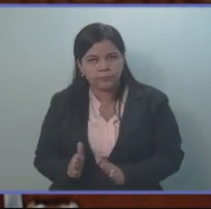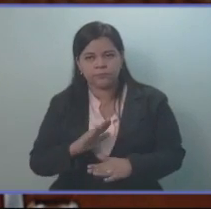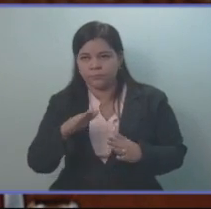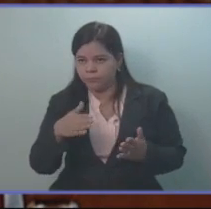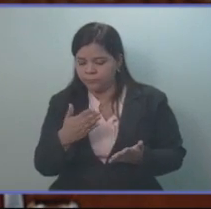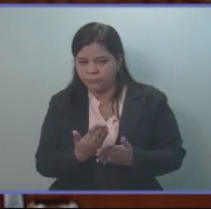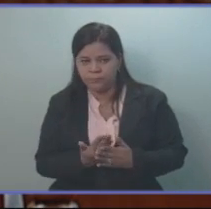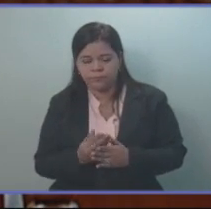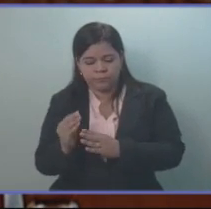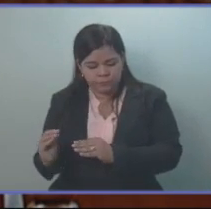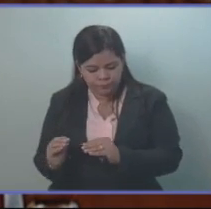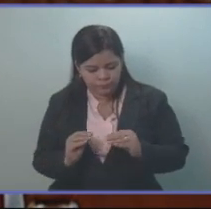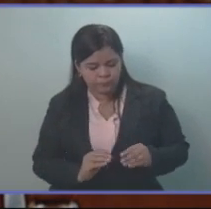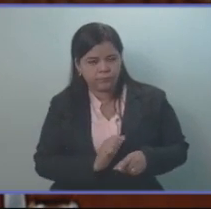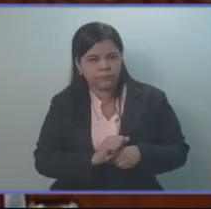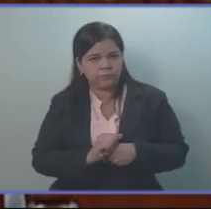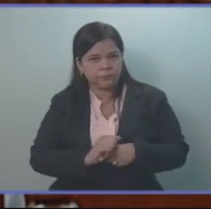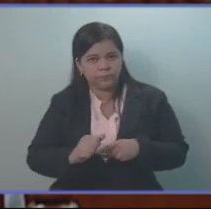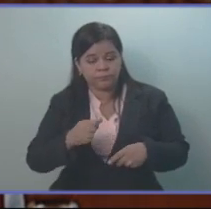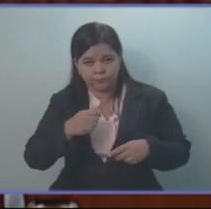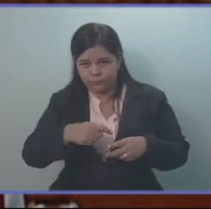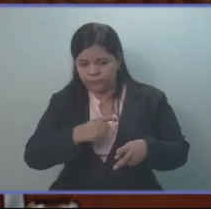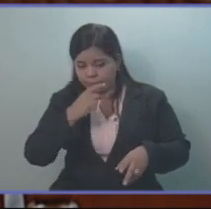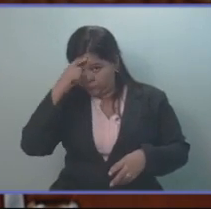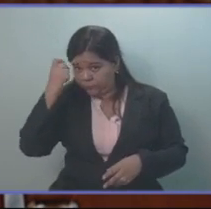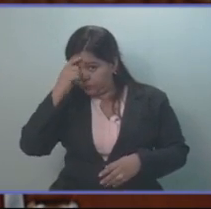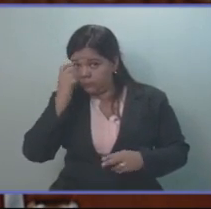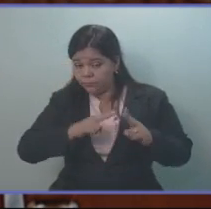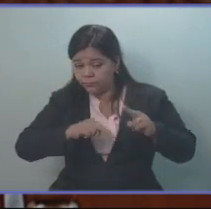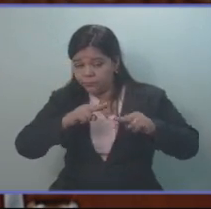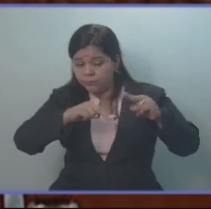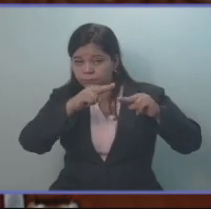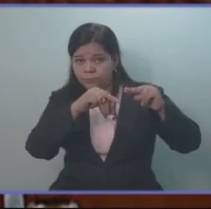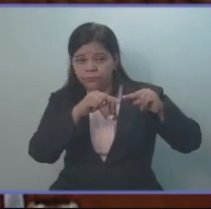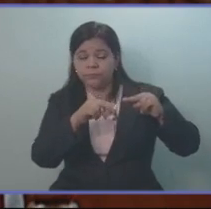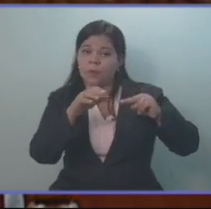planificación y ejecución de las obras de construcción o